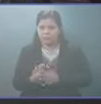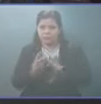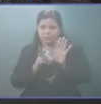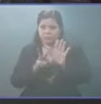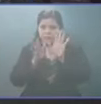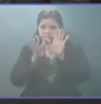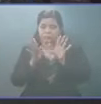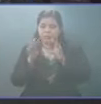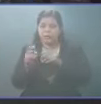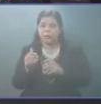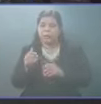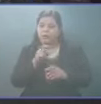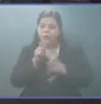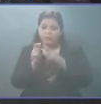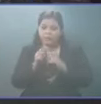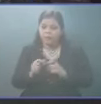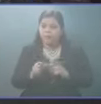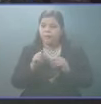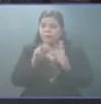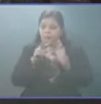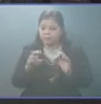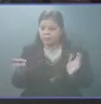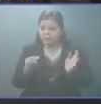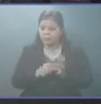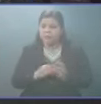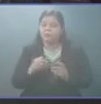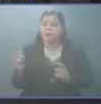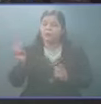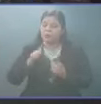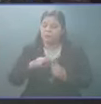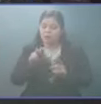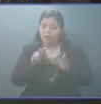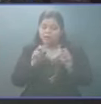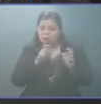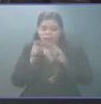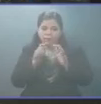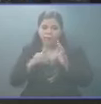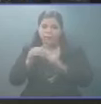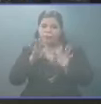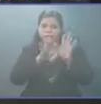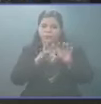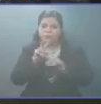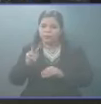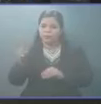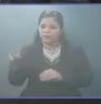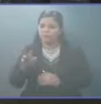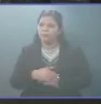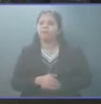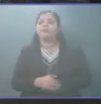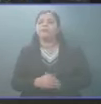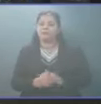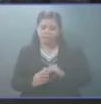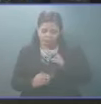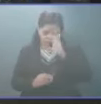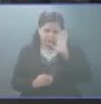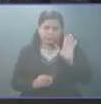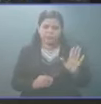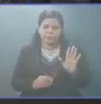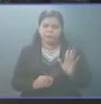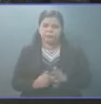años, 5.074 y de 80 años en adelante, 922. Claro, sí,